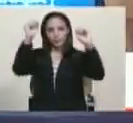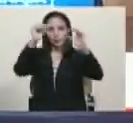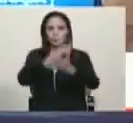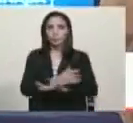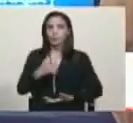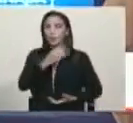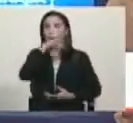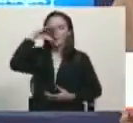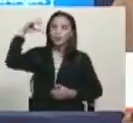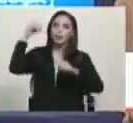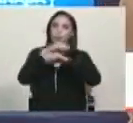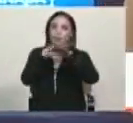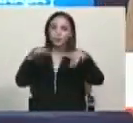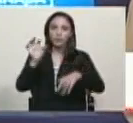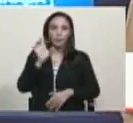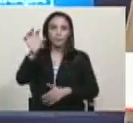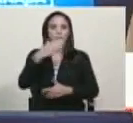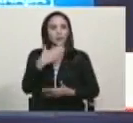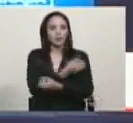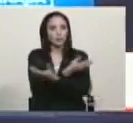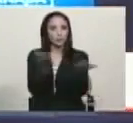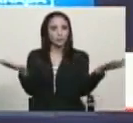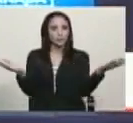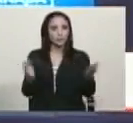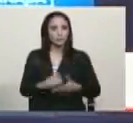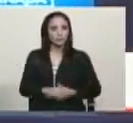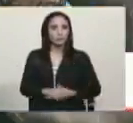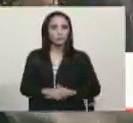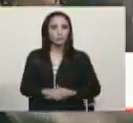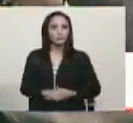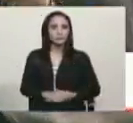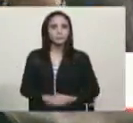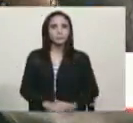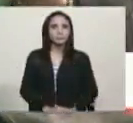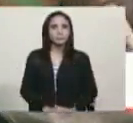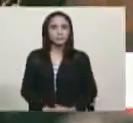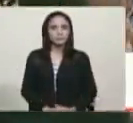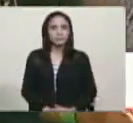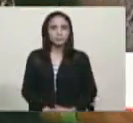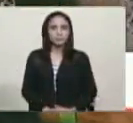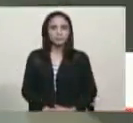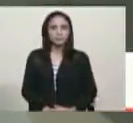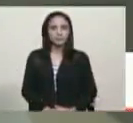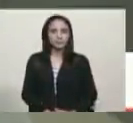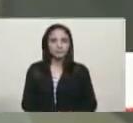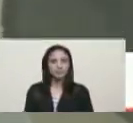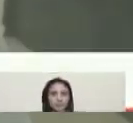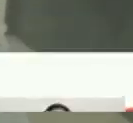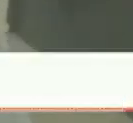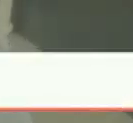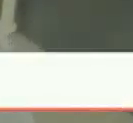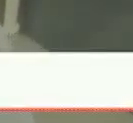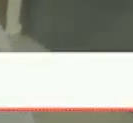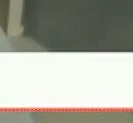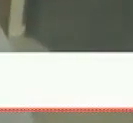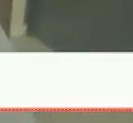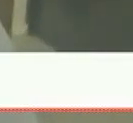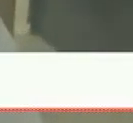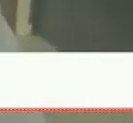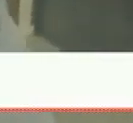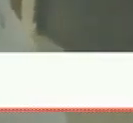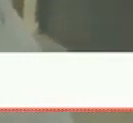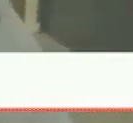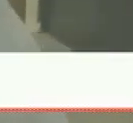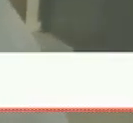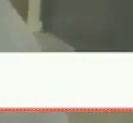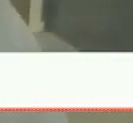¡Que Dios bendiga a nuestra patria! Muchas gracias. Una visita calurosa del presidente constitucional de la República Bolivariana de Venezuela,